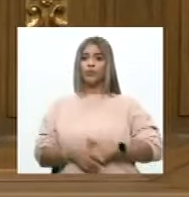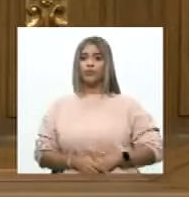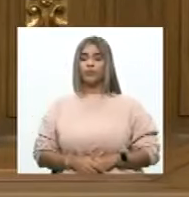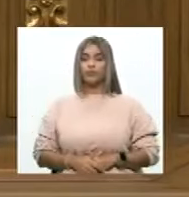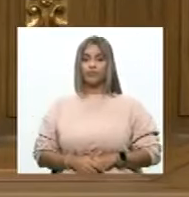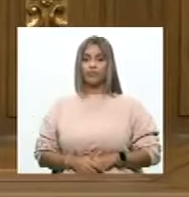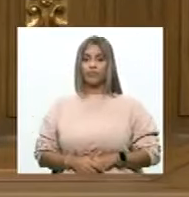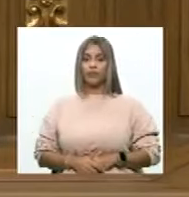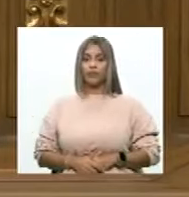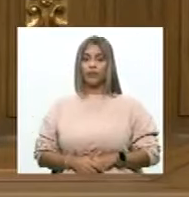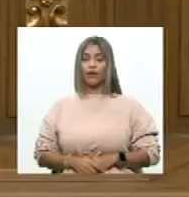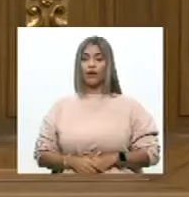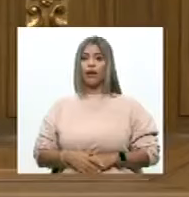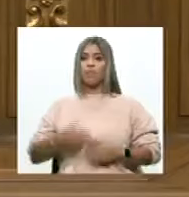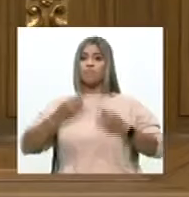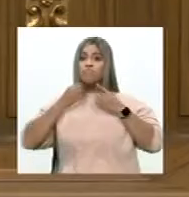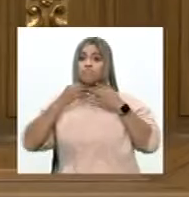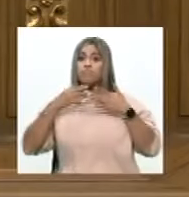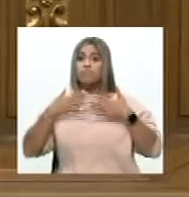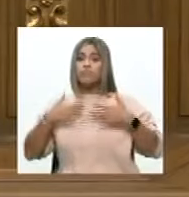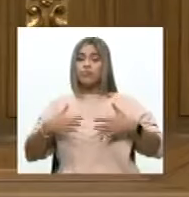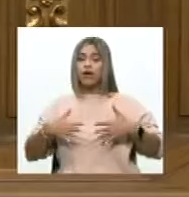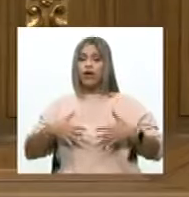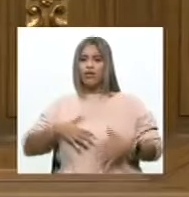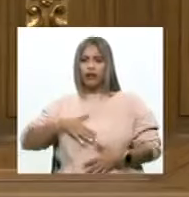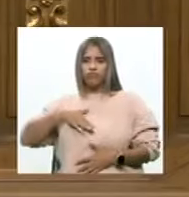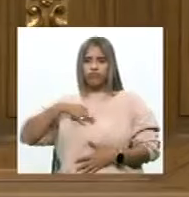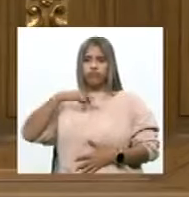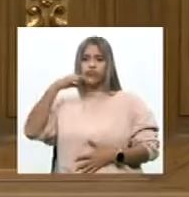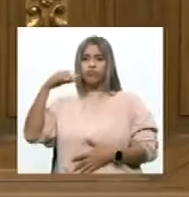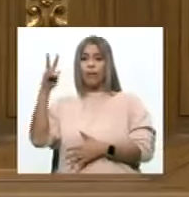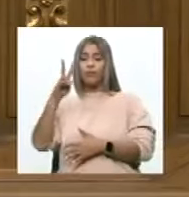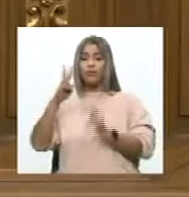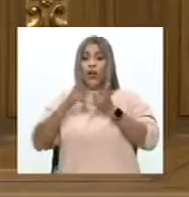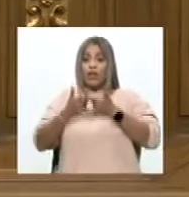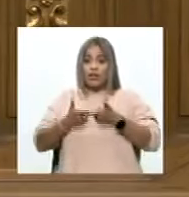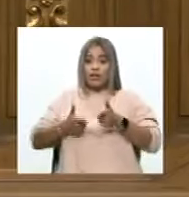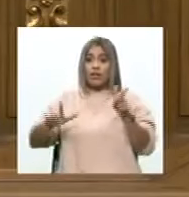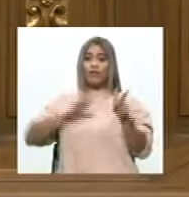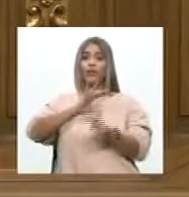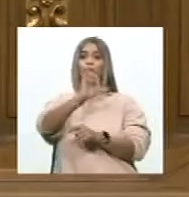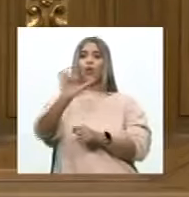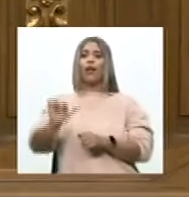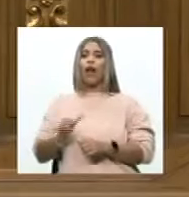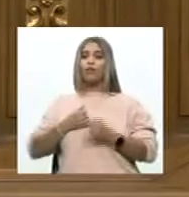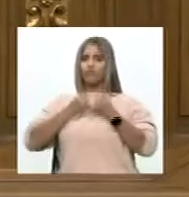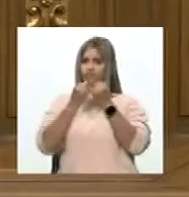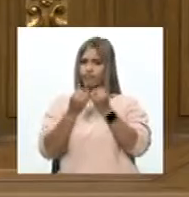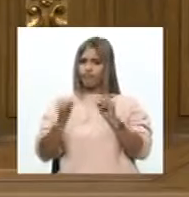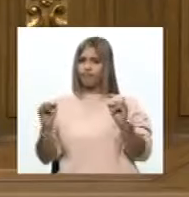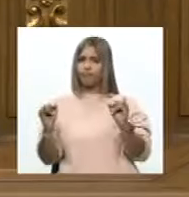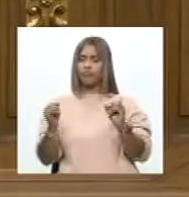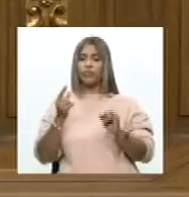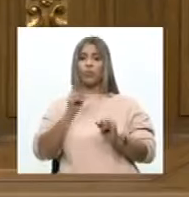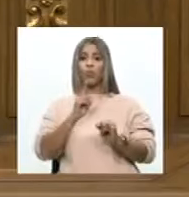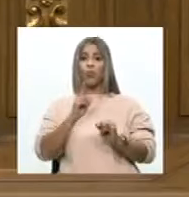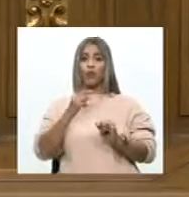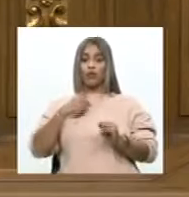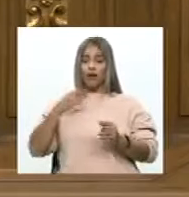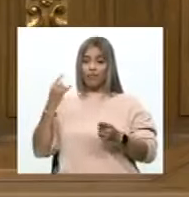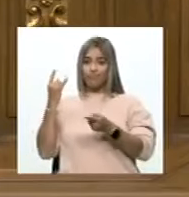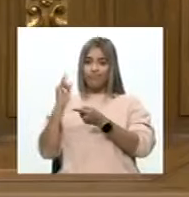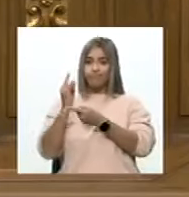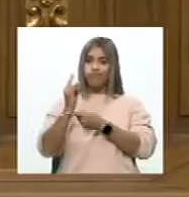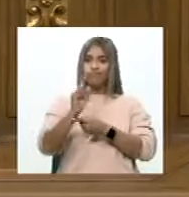Que no muera la esencia de ser venezolanos, libres, soberanos e independientes. Nuestra selva,